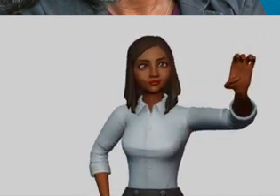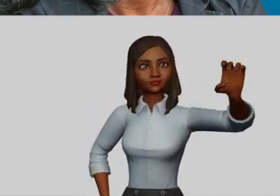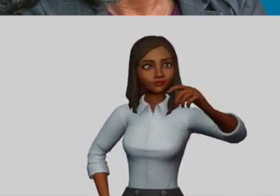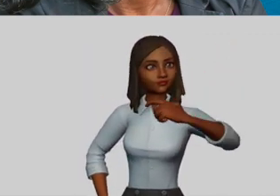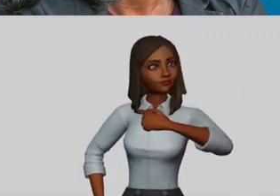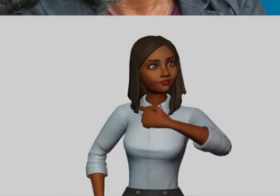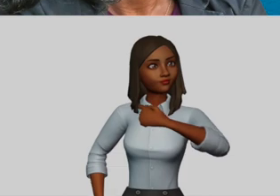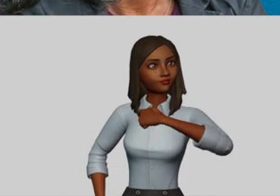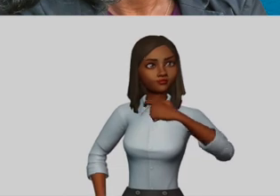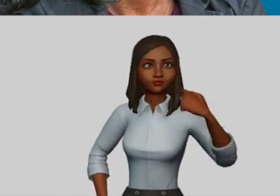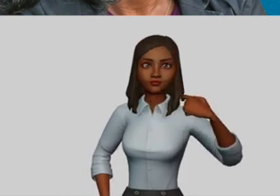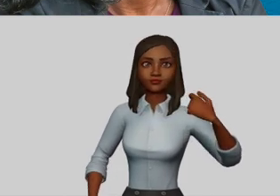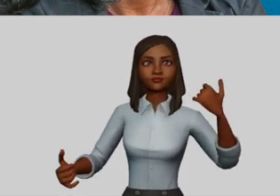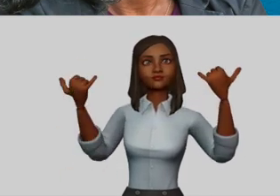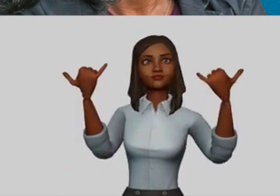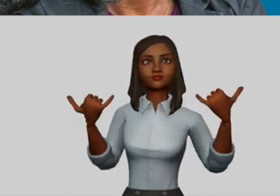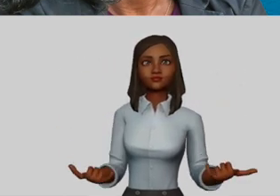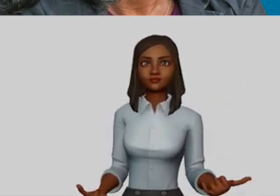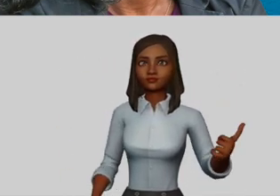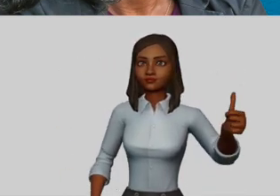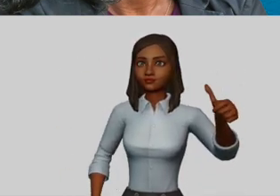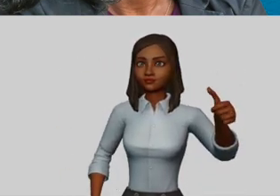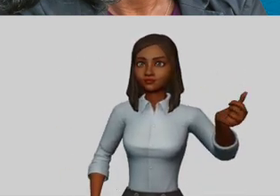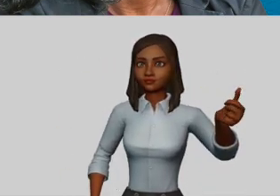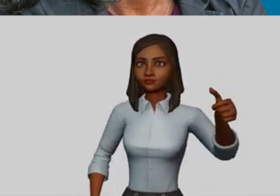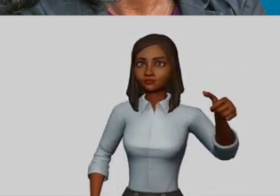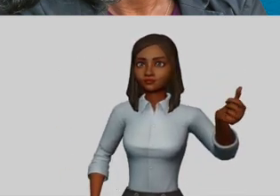un grant, ¿cómo que se le dice?